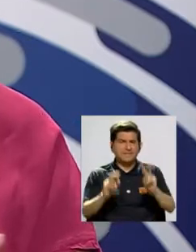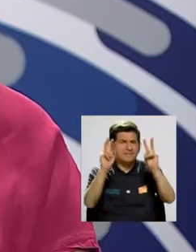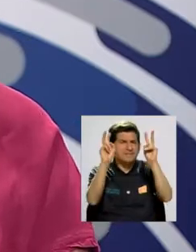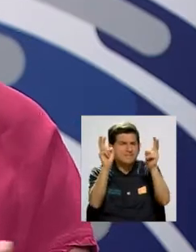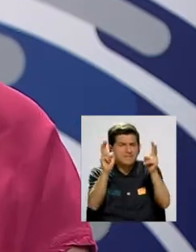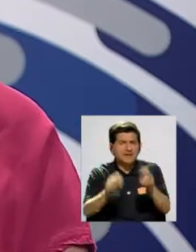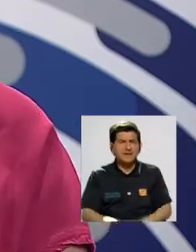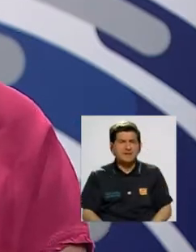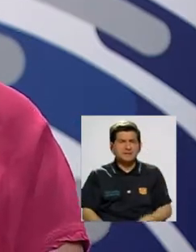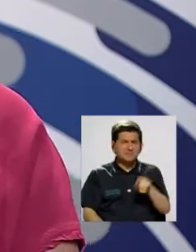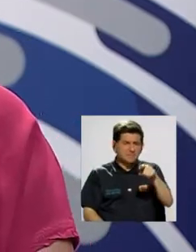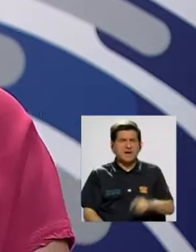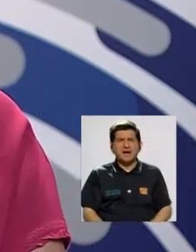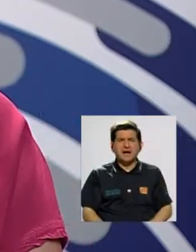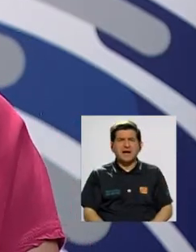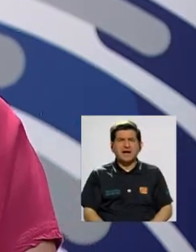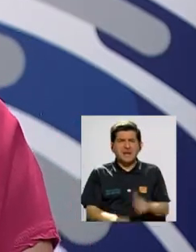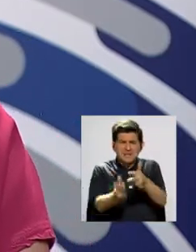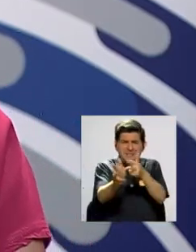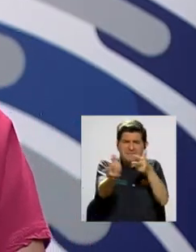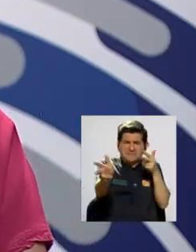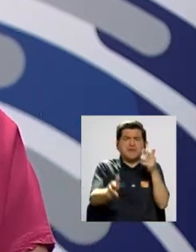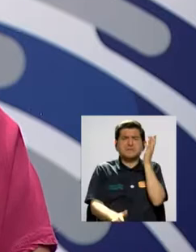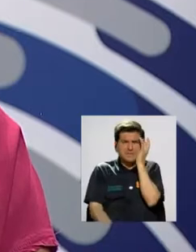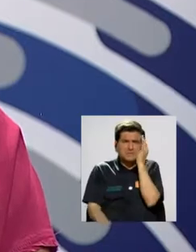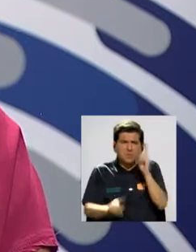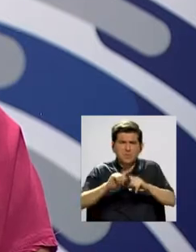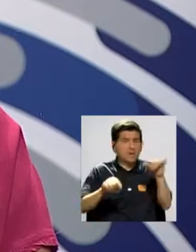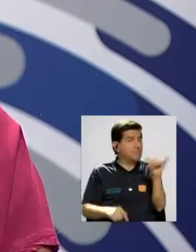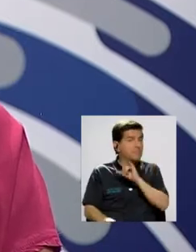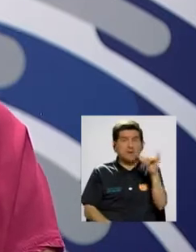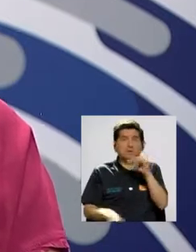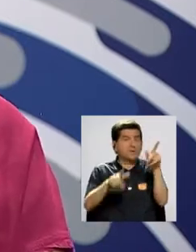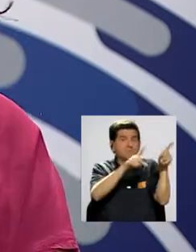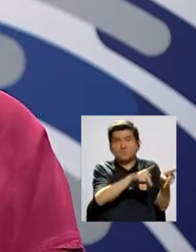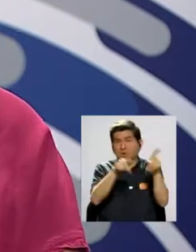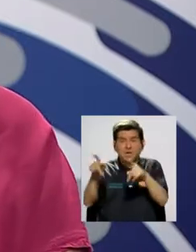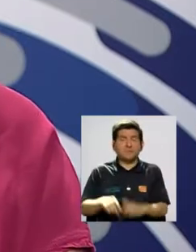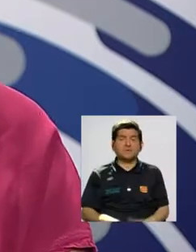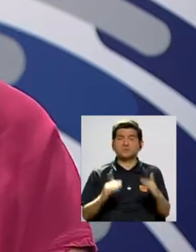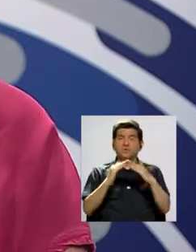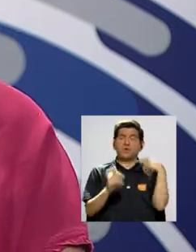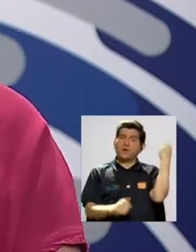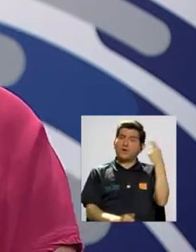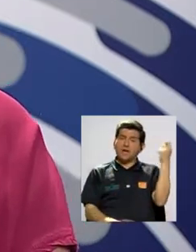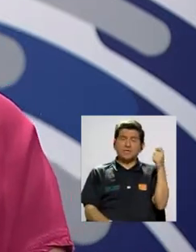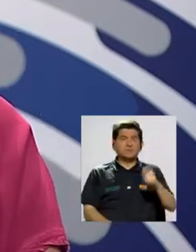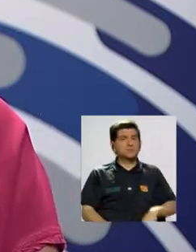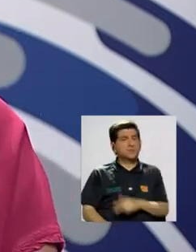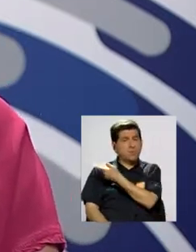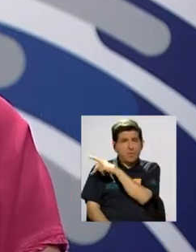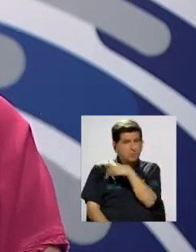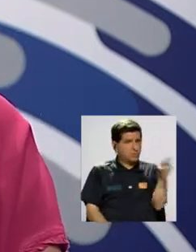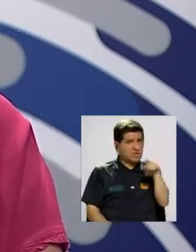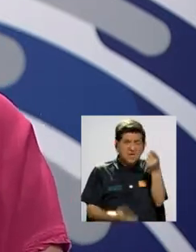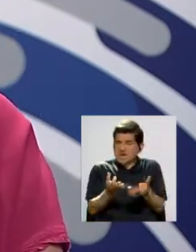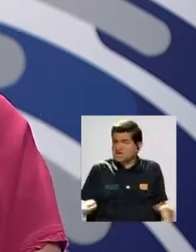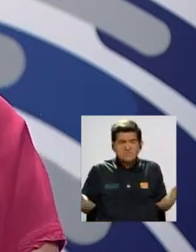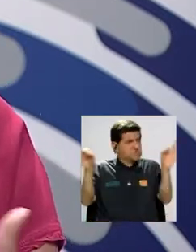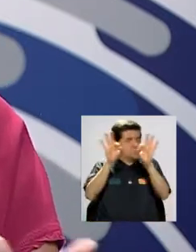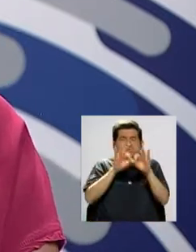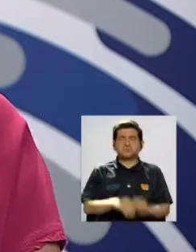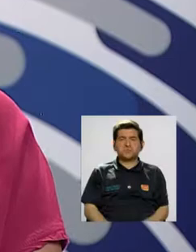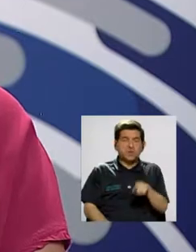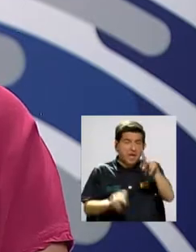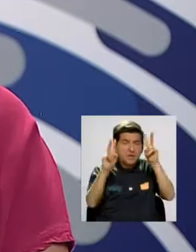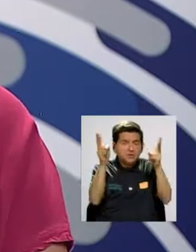del tránsito y de las presas es un tema de preocupación, pero no es igual para la gente que vive en Guanacaste o en Punta Arenas. Eso no es relevante. Para ellos